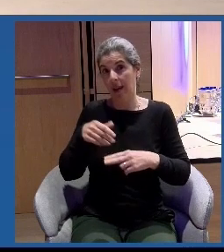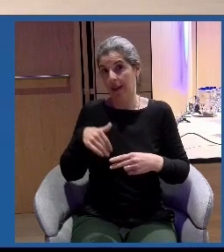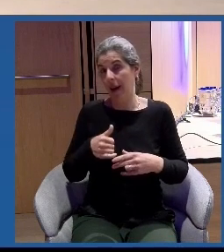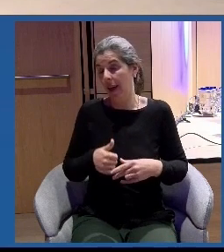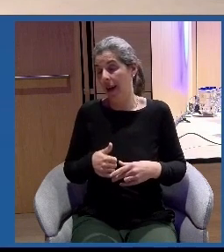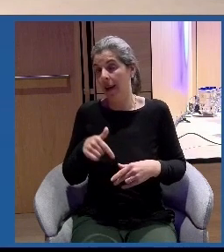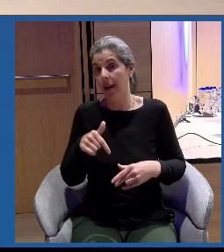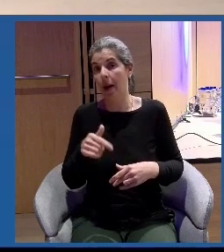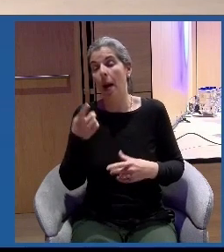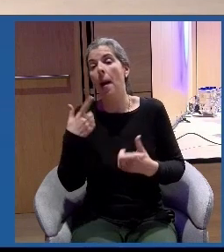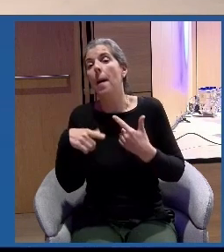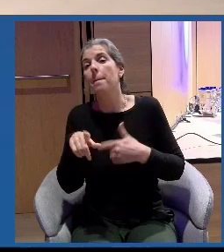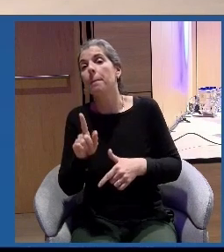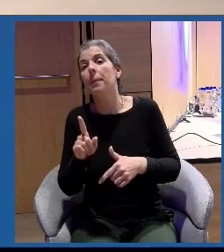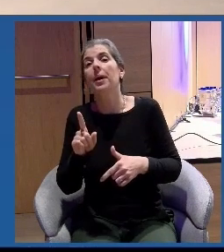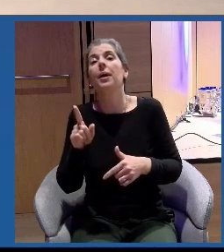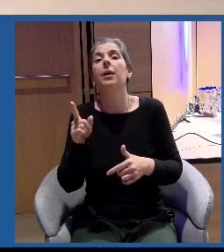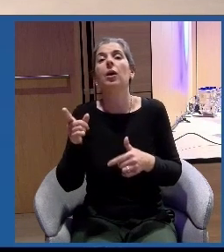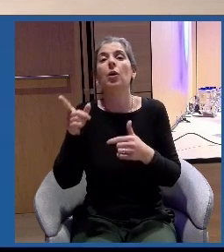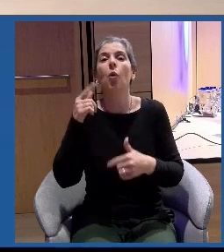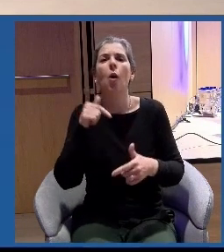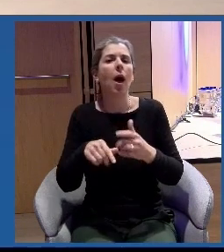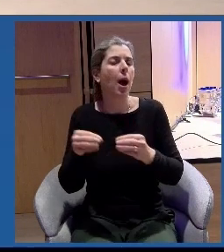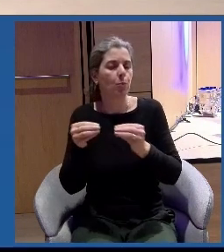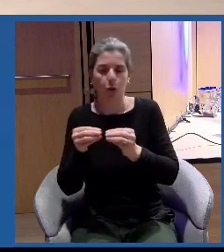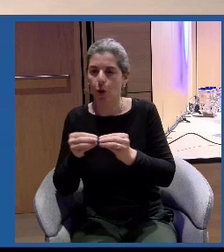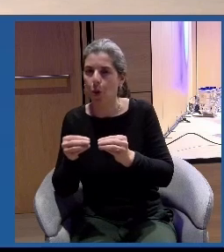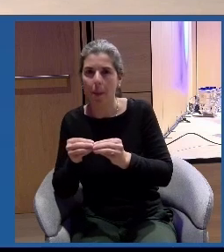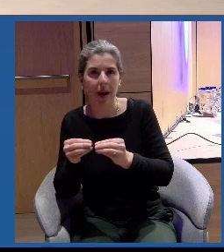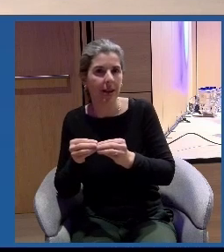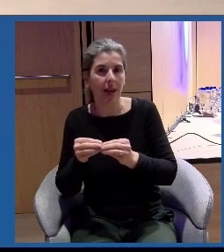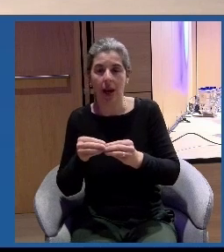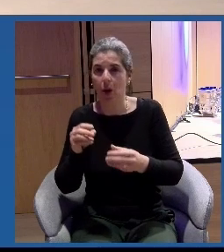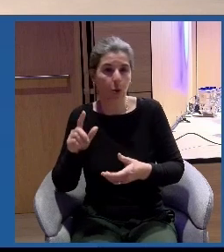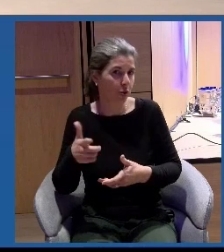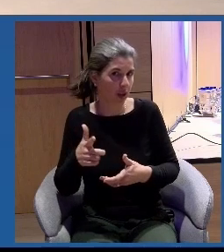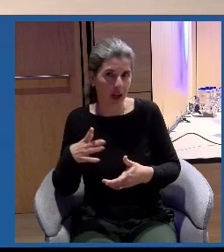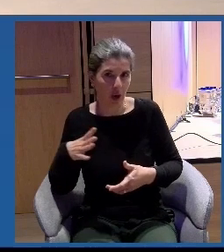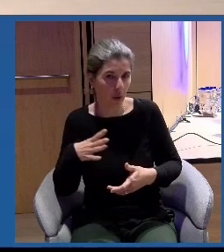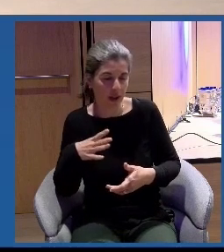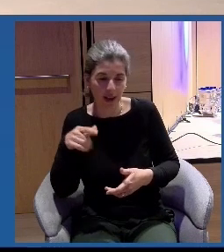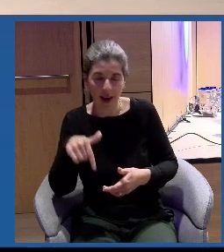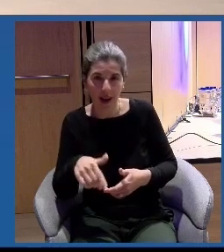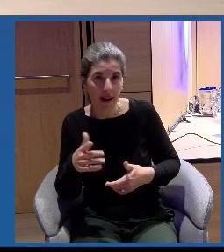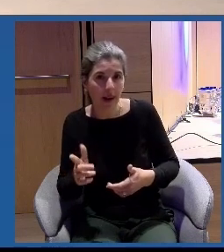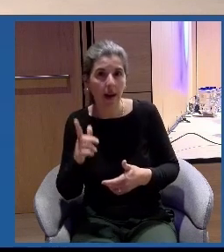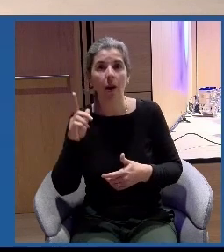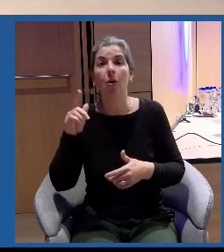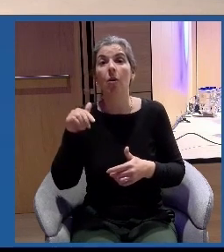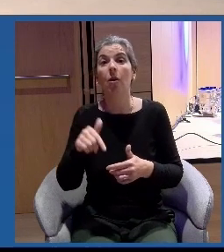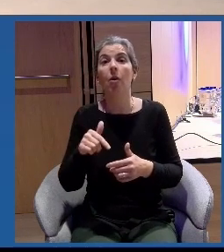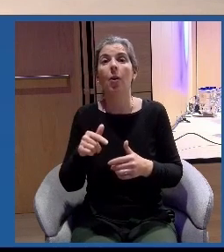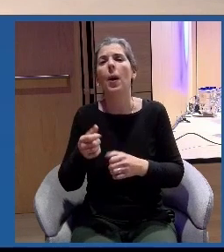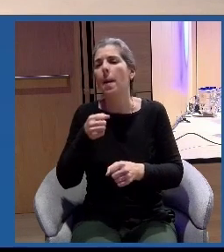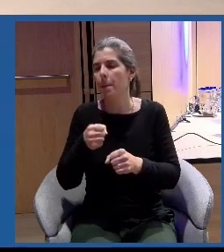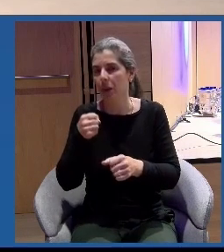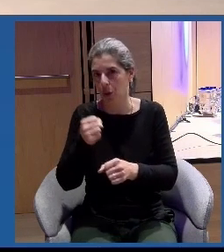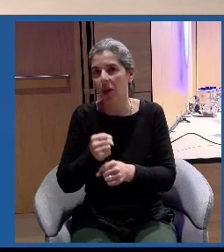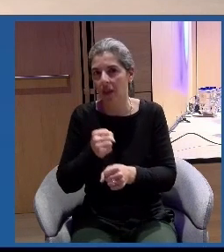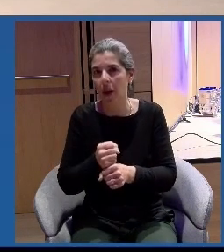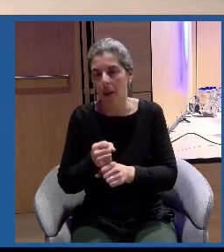un equipo de varios de los que están acá en la sala, Tania incluida, así que estoy en nombre de todos y todas